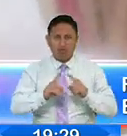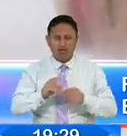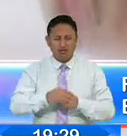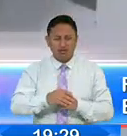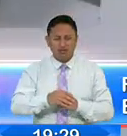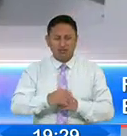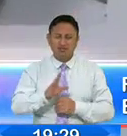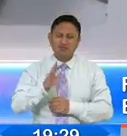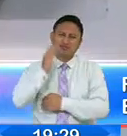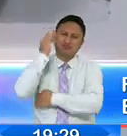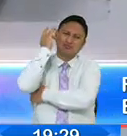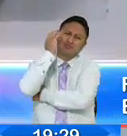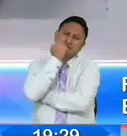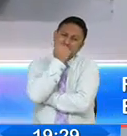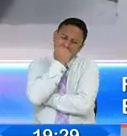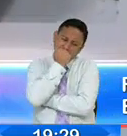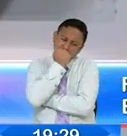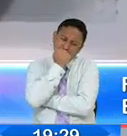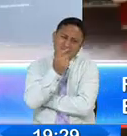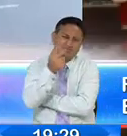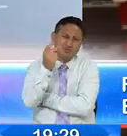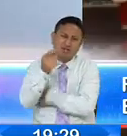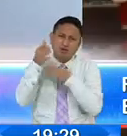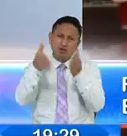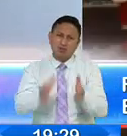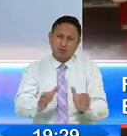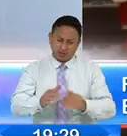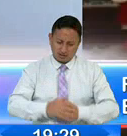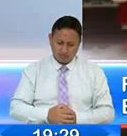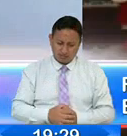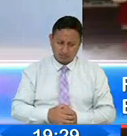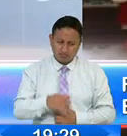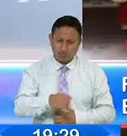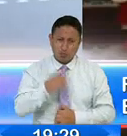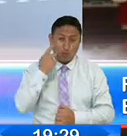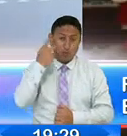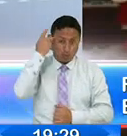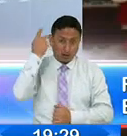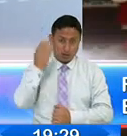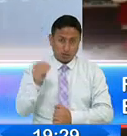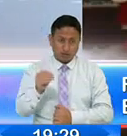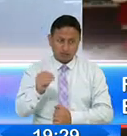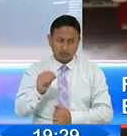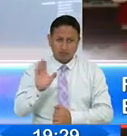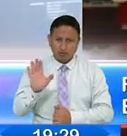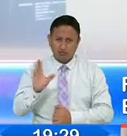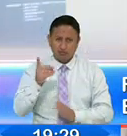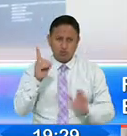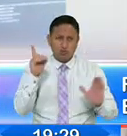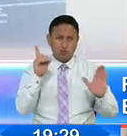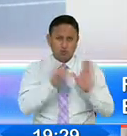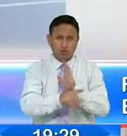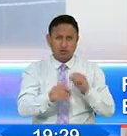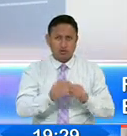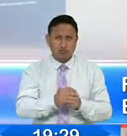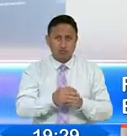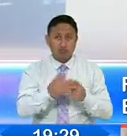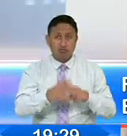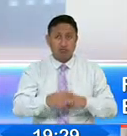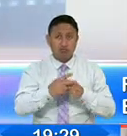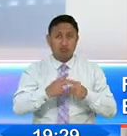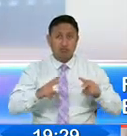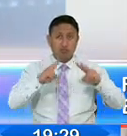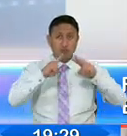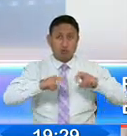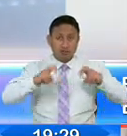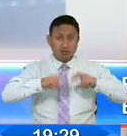sospechoso el apuro en sepultarla. Fue allí donde los padres de la joven decidieron denunciar, dando paso a una investigación que arrojó